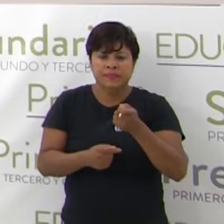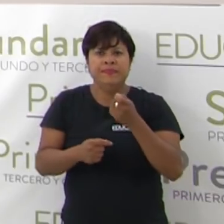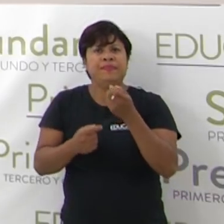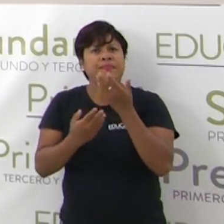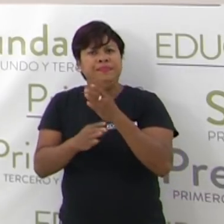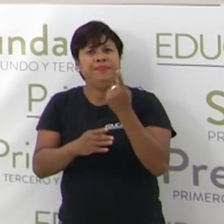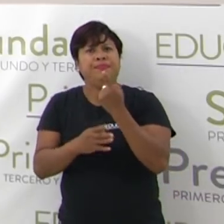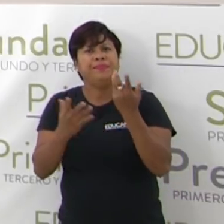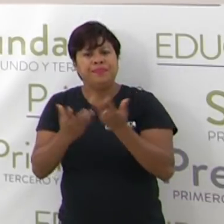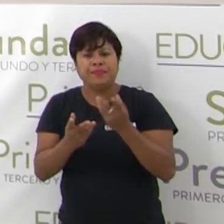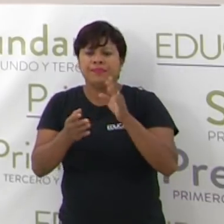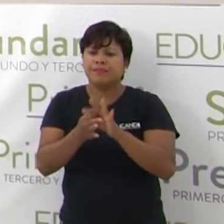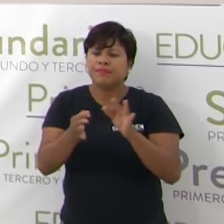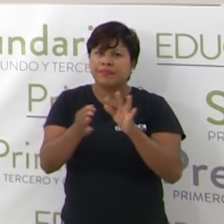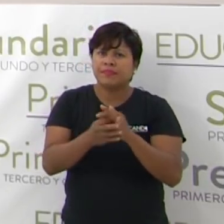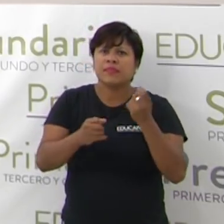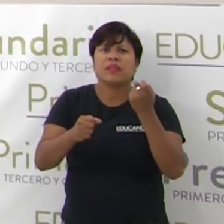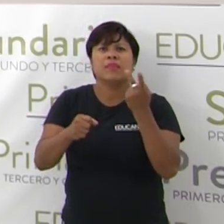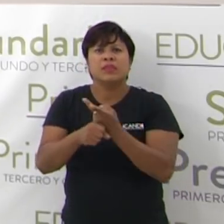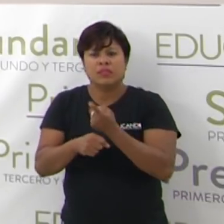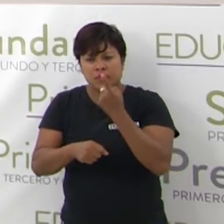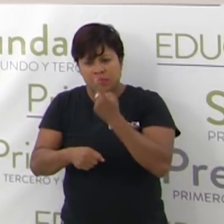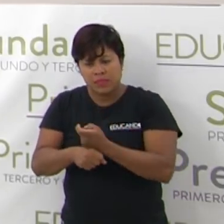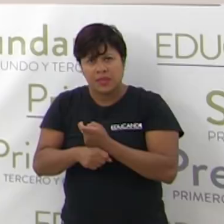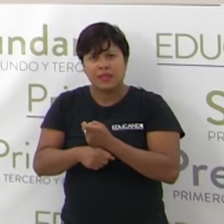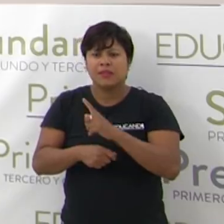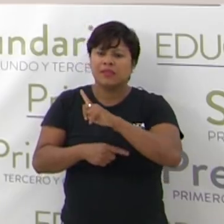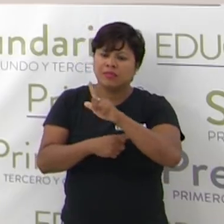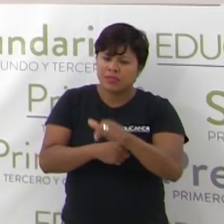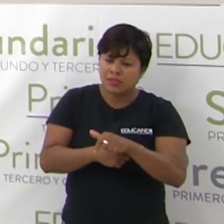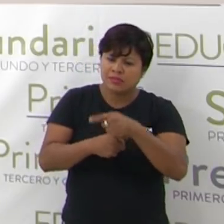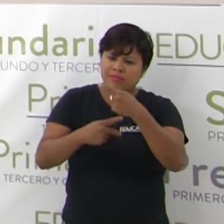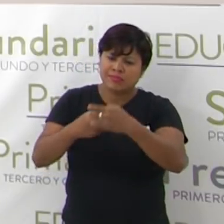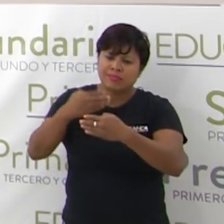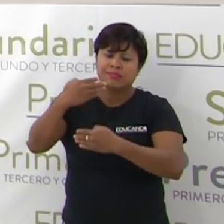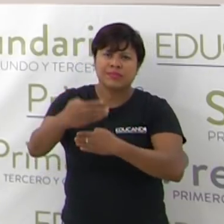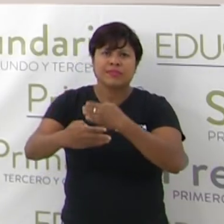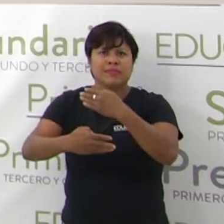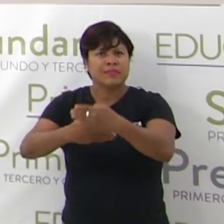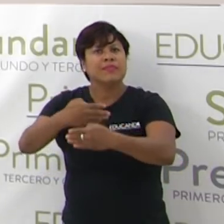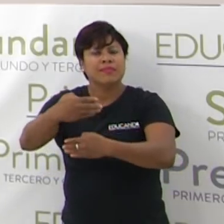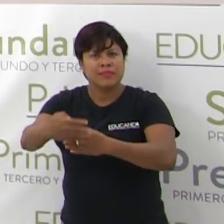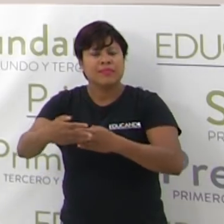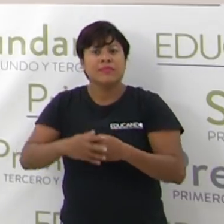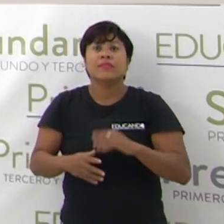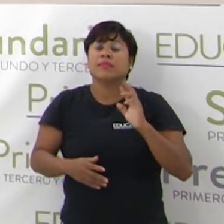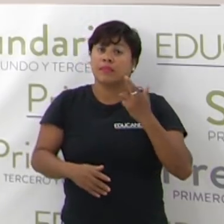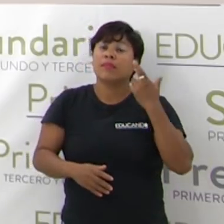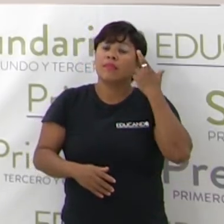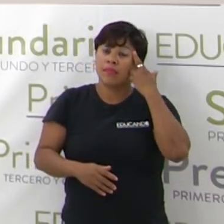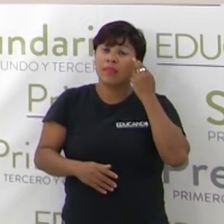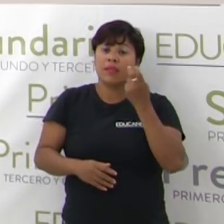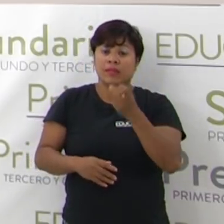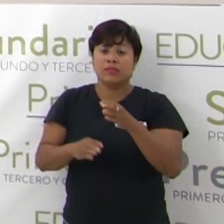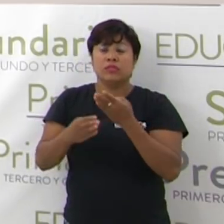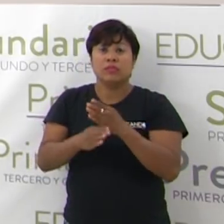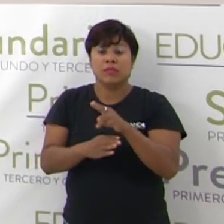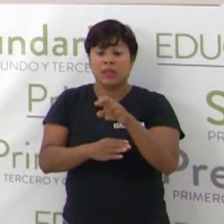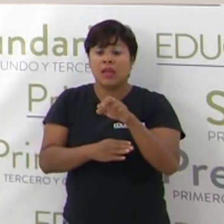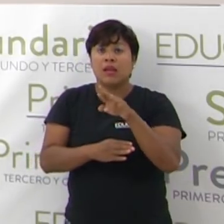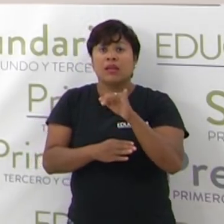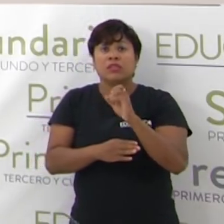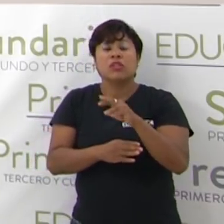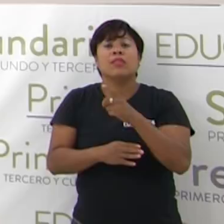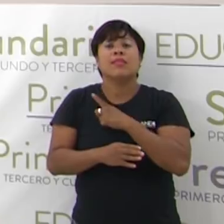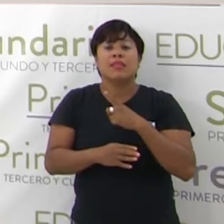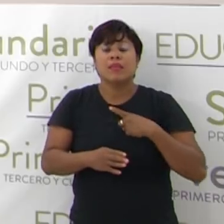que se van contando. ¿Qué pasó primero? ¿Qué pasó después? ¿Qué pasó al final? Acuérdense que las narraciones también